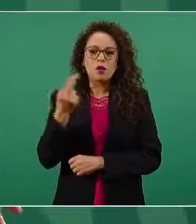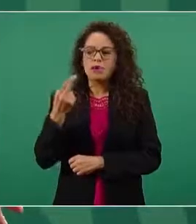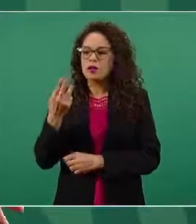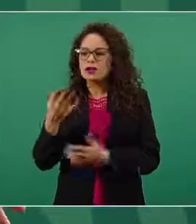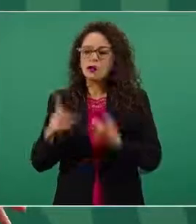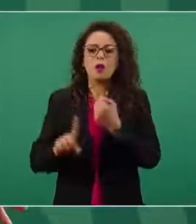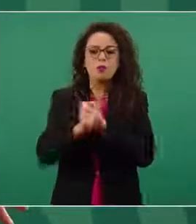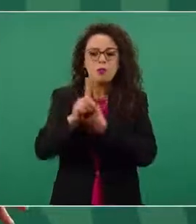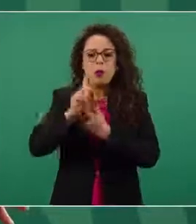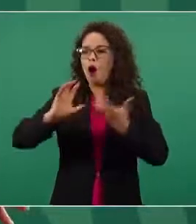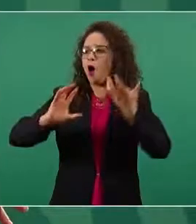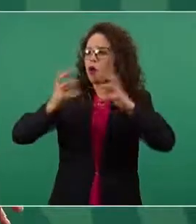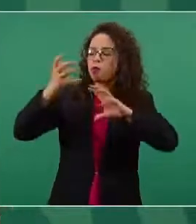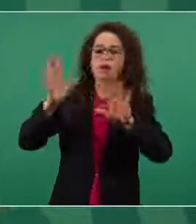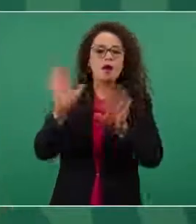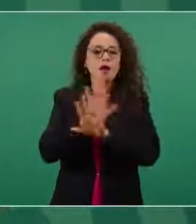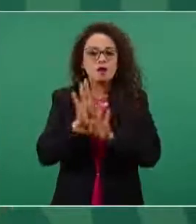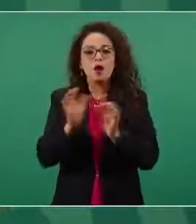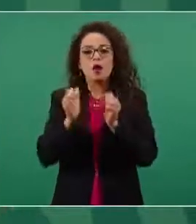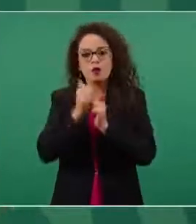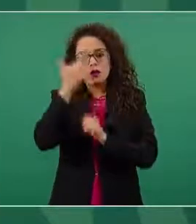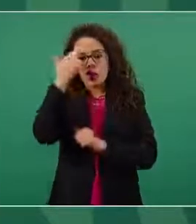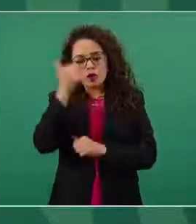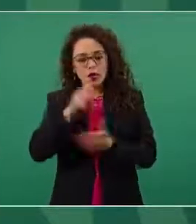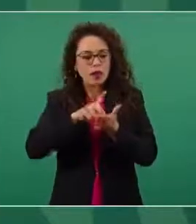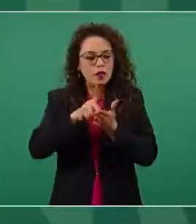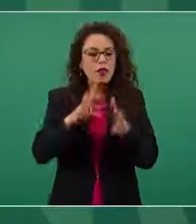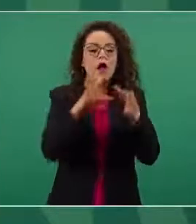Entonces, sí,